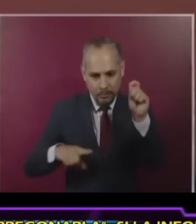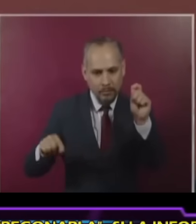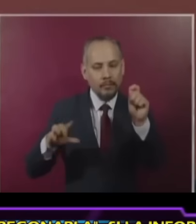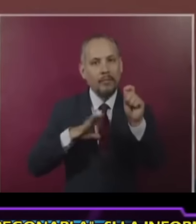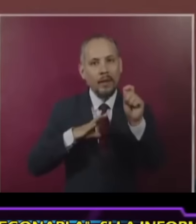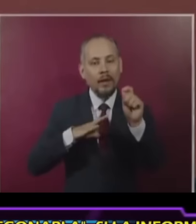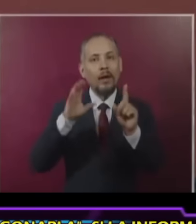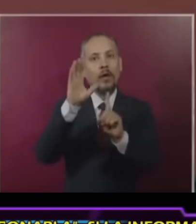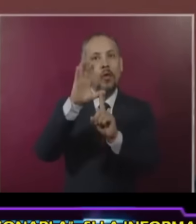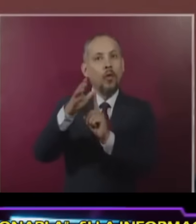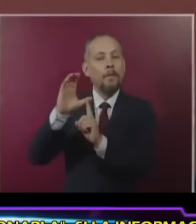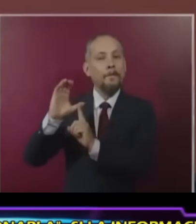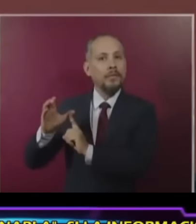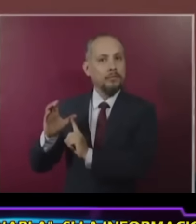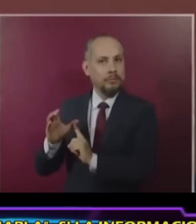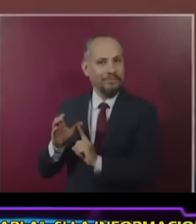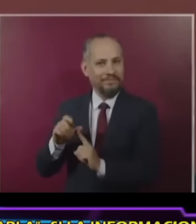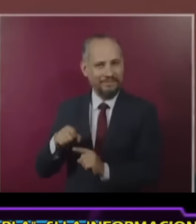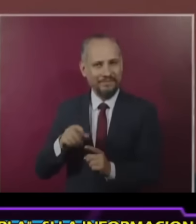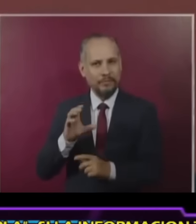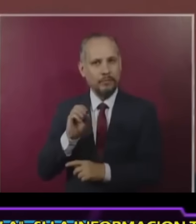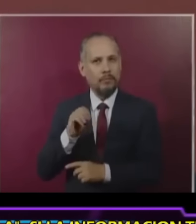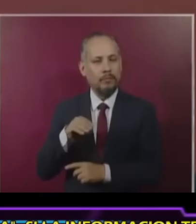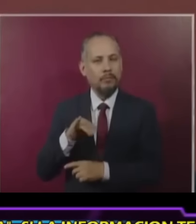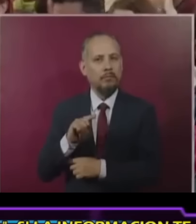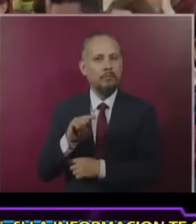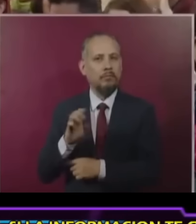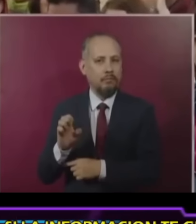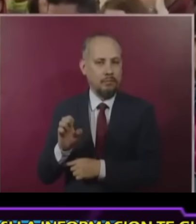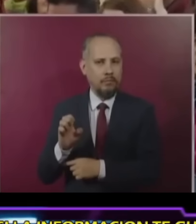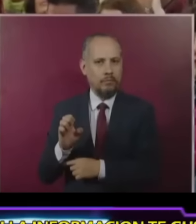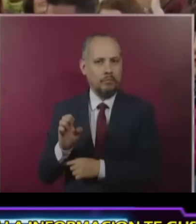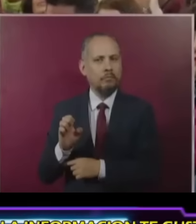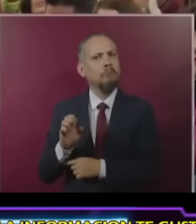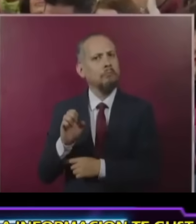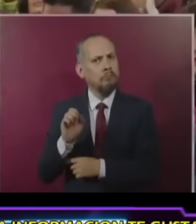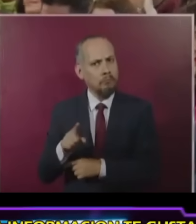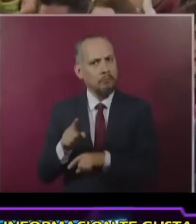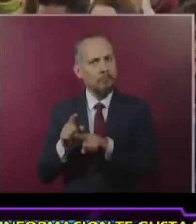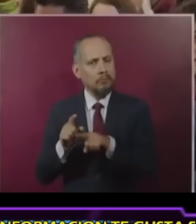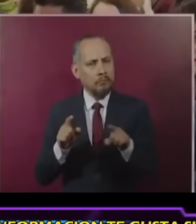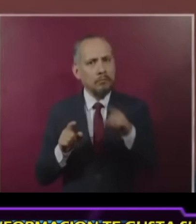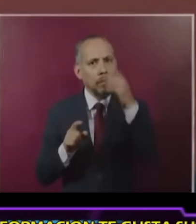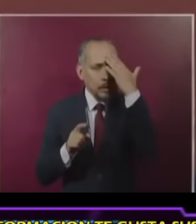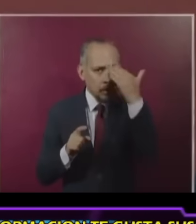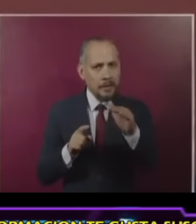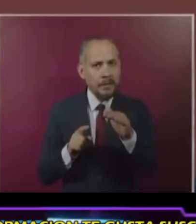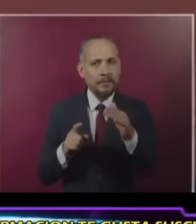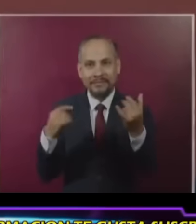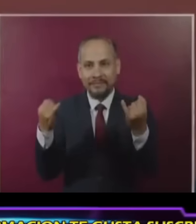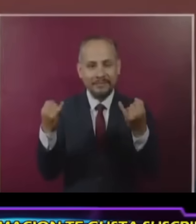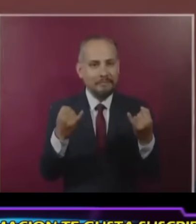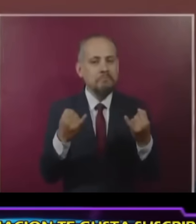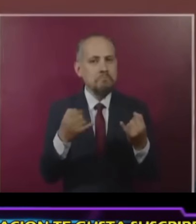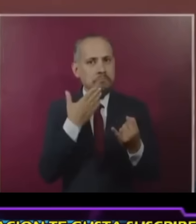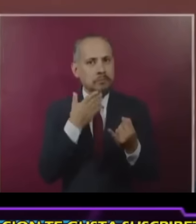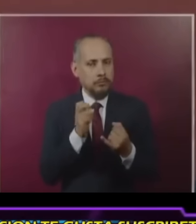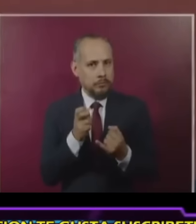comités de protagonistas del cambio verdadero Ah bueno Pues necesitamos